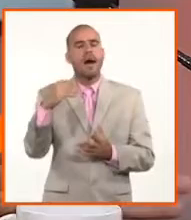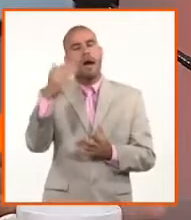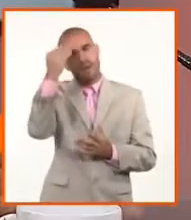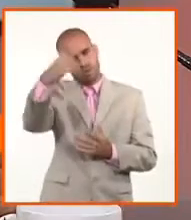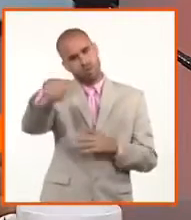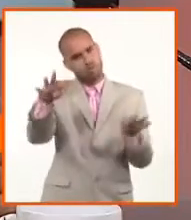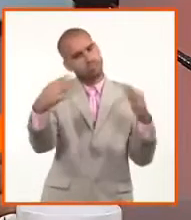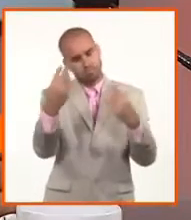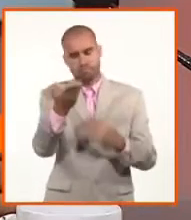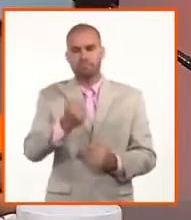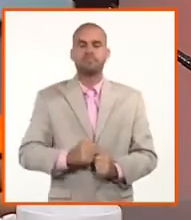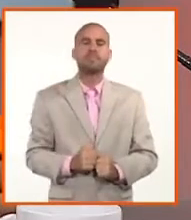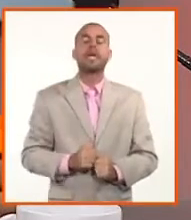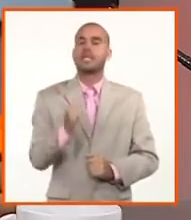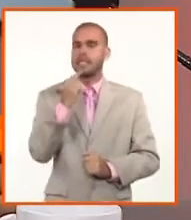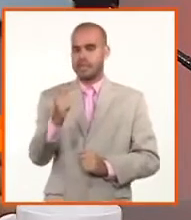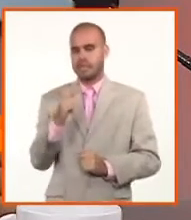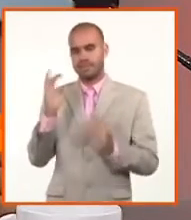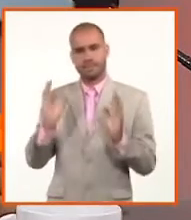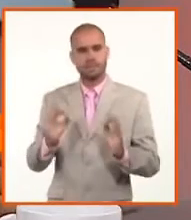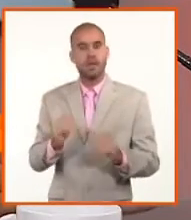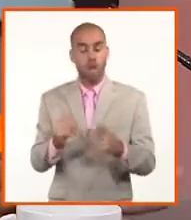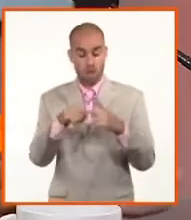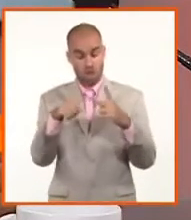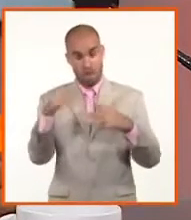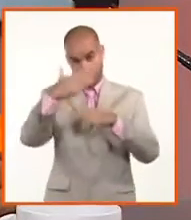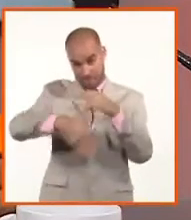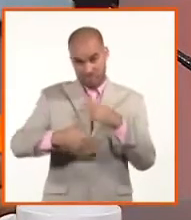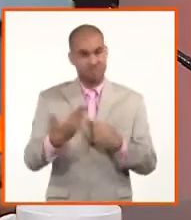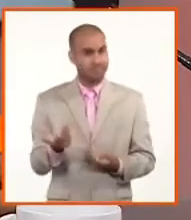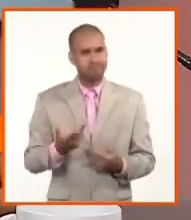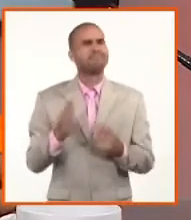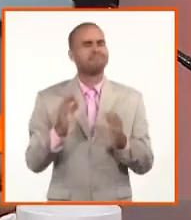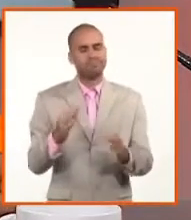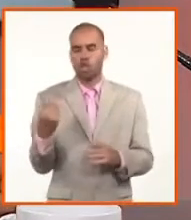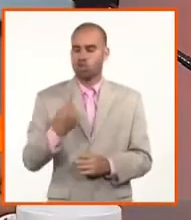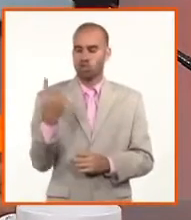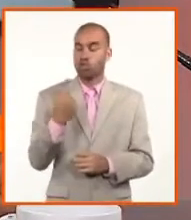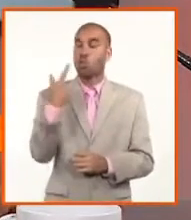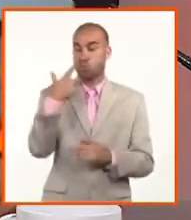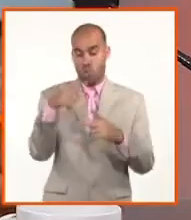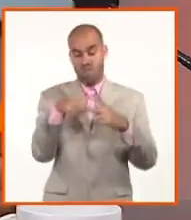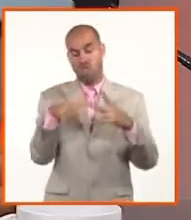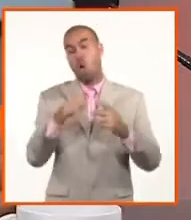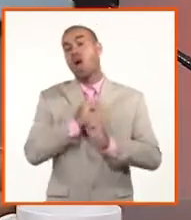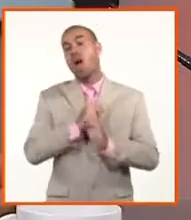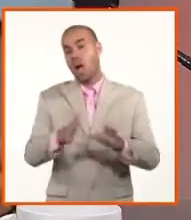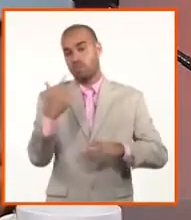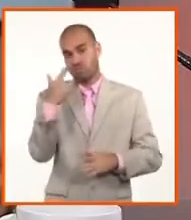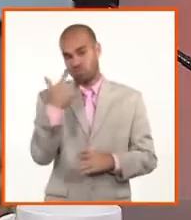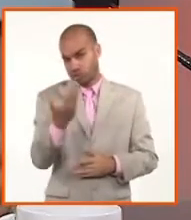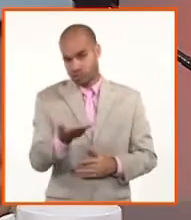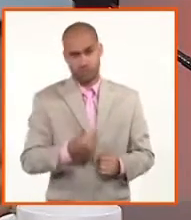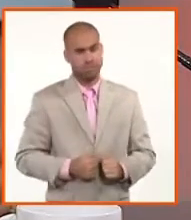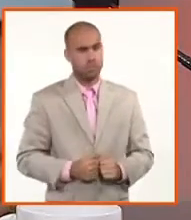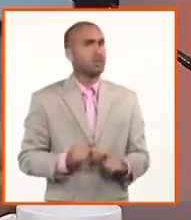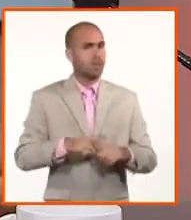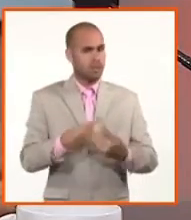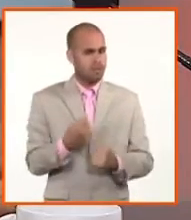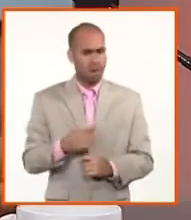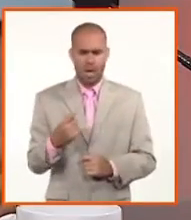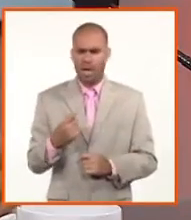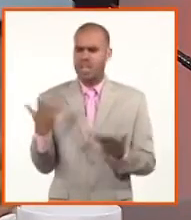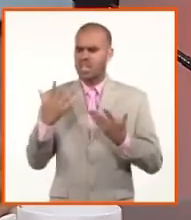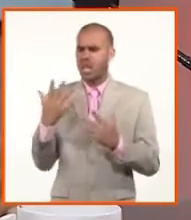alguna, las figuras de Sergio y Luis constituyen referentes para no solo la vanguardia artística joven cubana y de